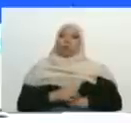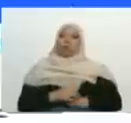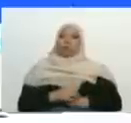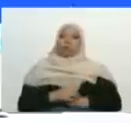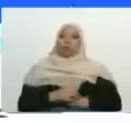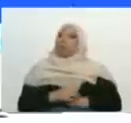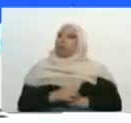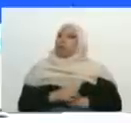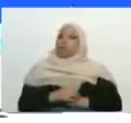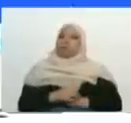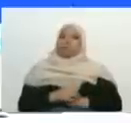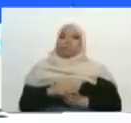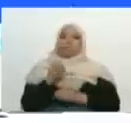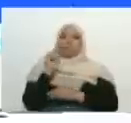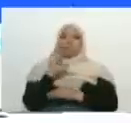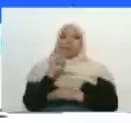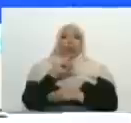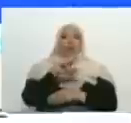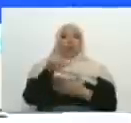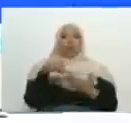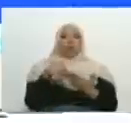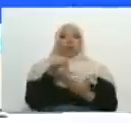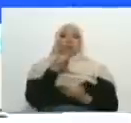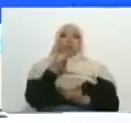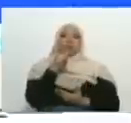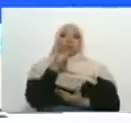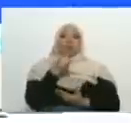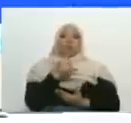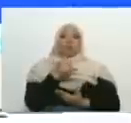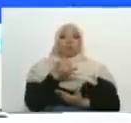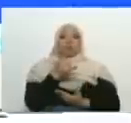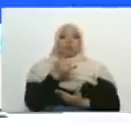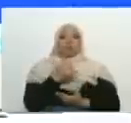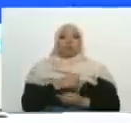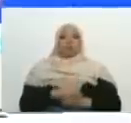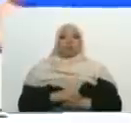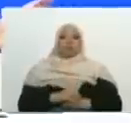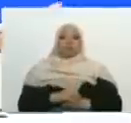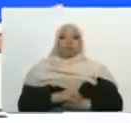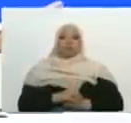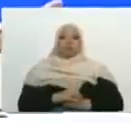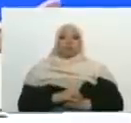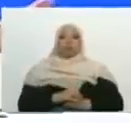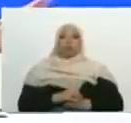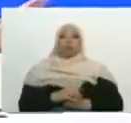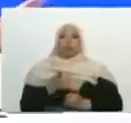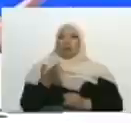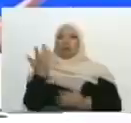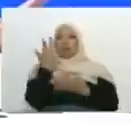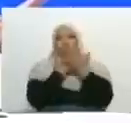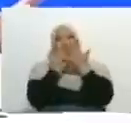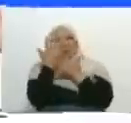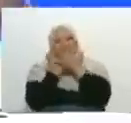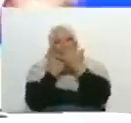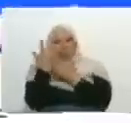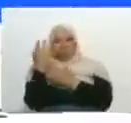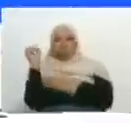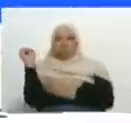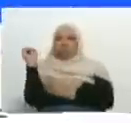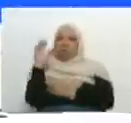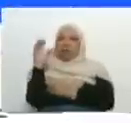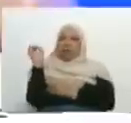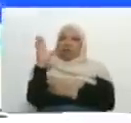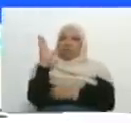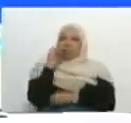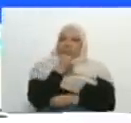como legítima asamblea de Venezuela, es una cosa realmente, no solamente anacrónica, porque esa asamblea ya no